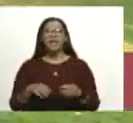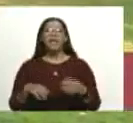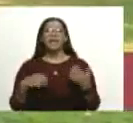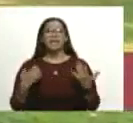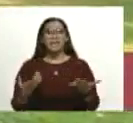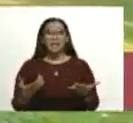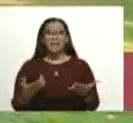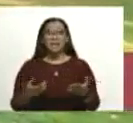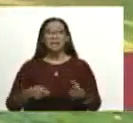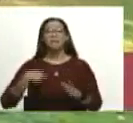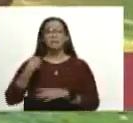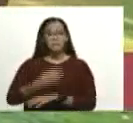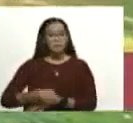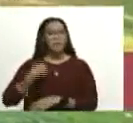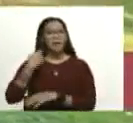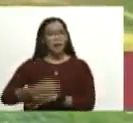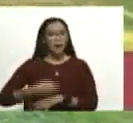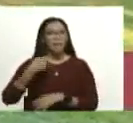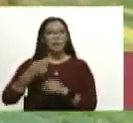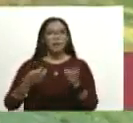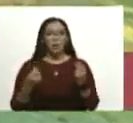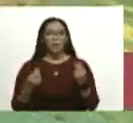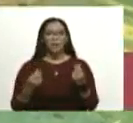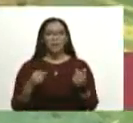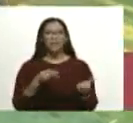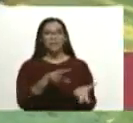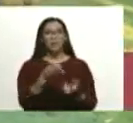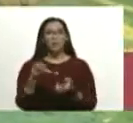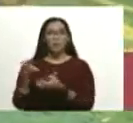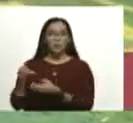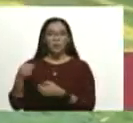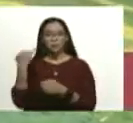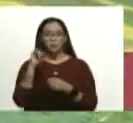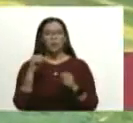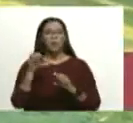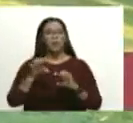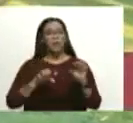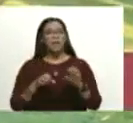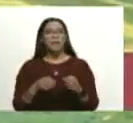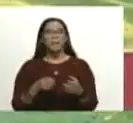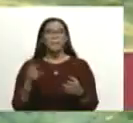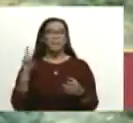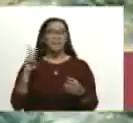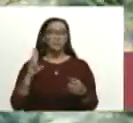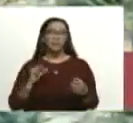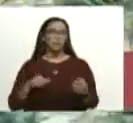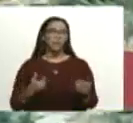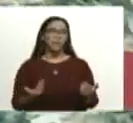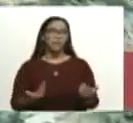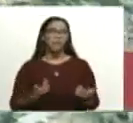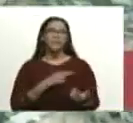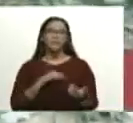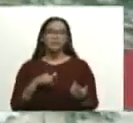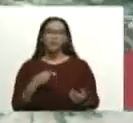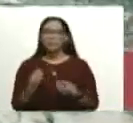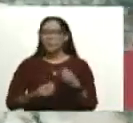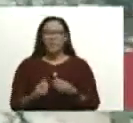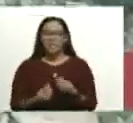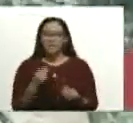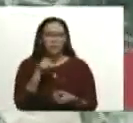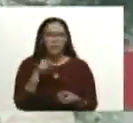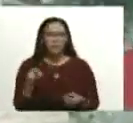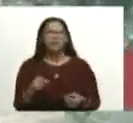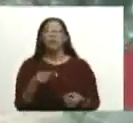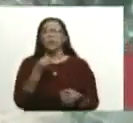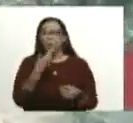eran mantenidos por los altos precios que se cobran en los zoológicos del mundo, por las entradas. Venezuela no sufrió con eso. A nosotros nos decían, ¿pero cómo están haciendo ustedes?